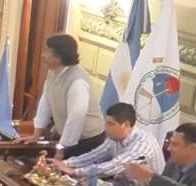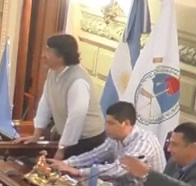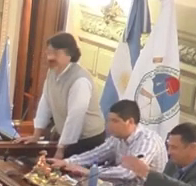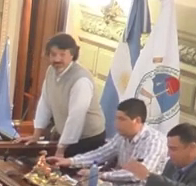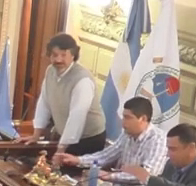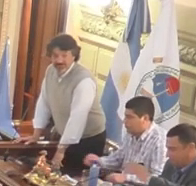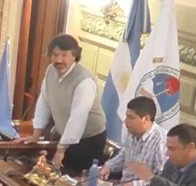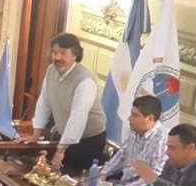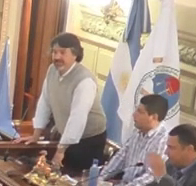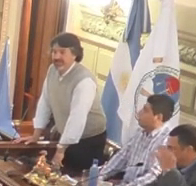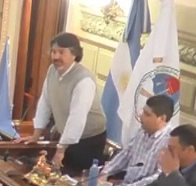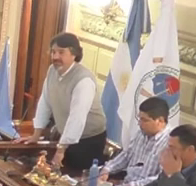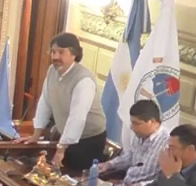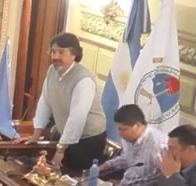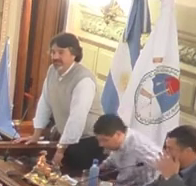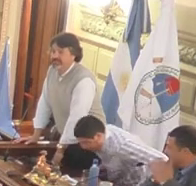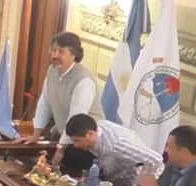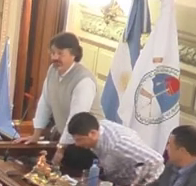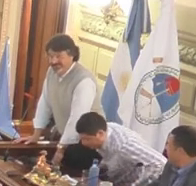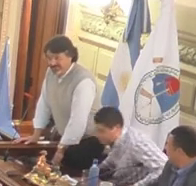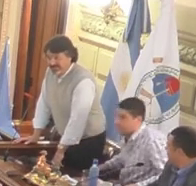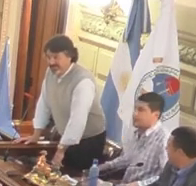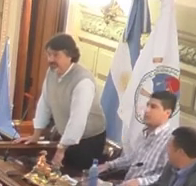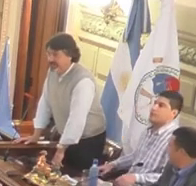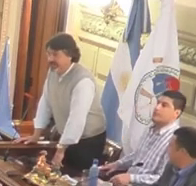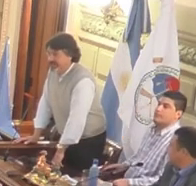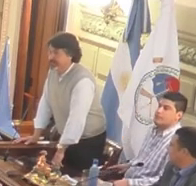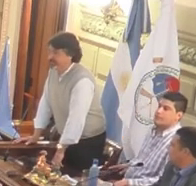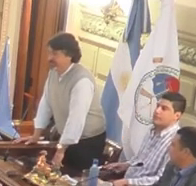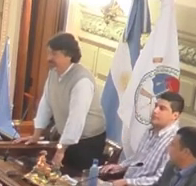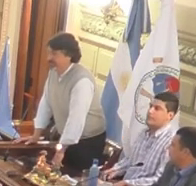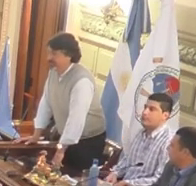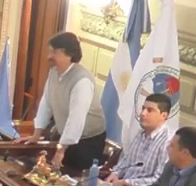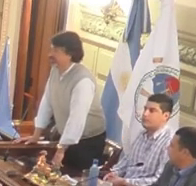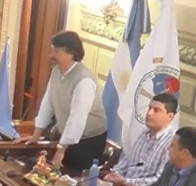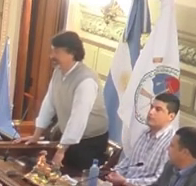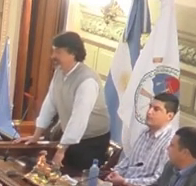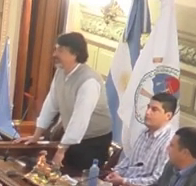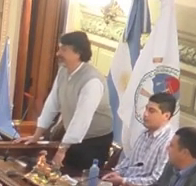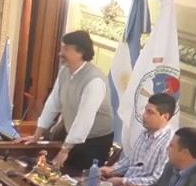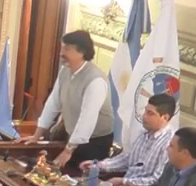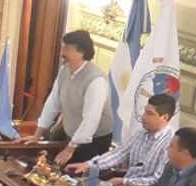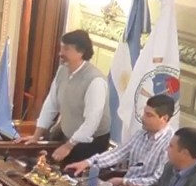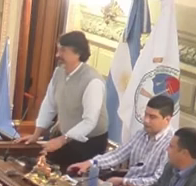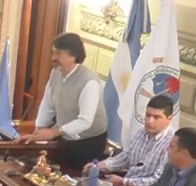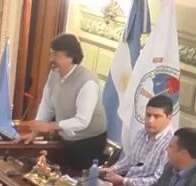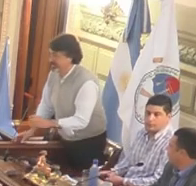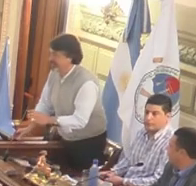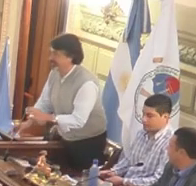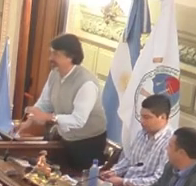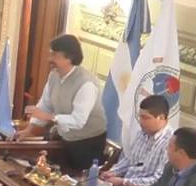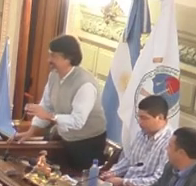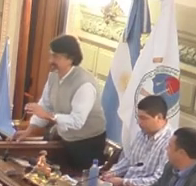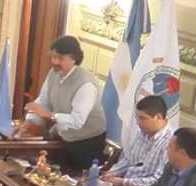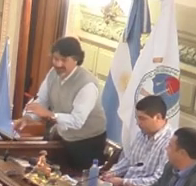muchísimas gracias por su atención. Éxitos en esta jornada de Pido la Palabra, Diputados por un Día, y cada vez que vengan, bienvenidos a la Cámara de Diputados